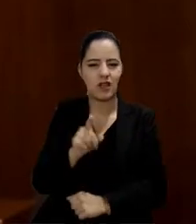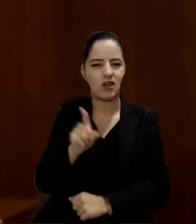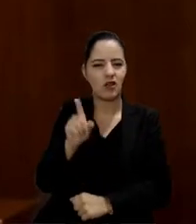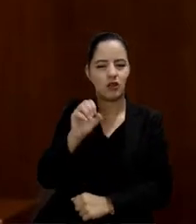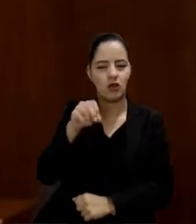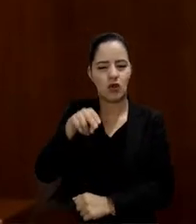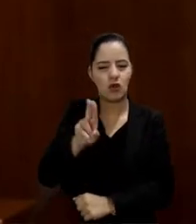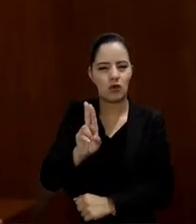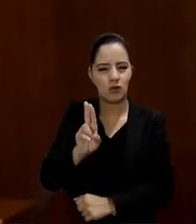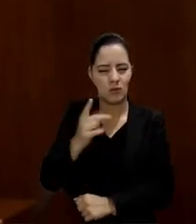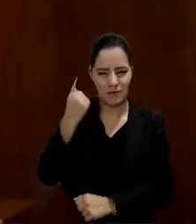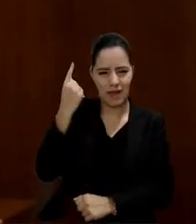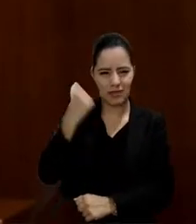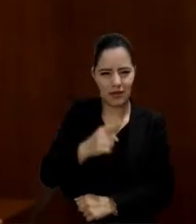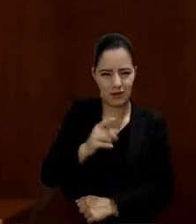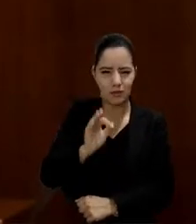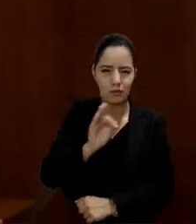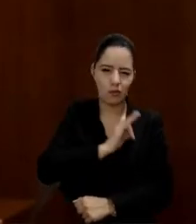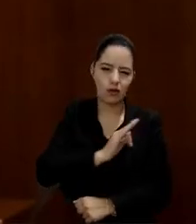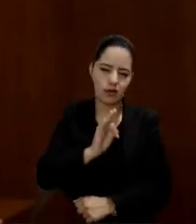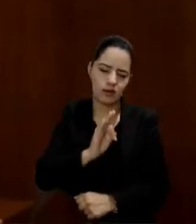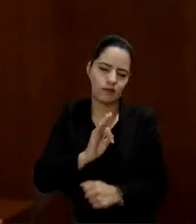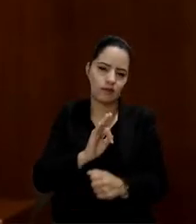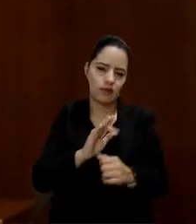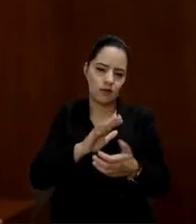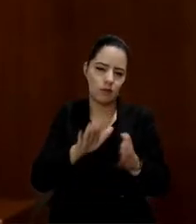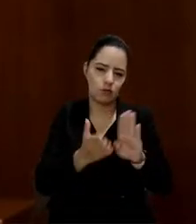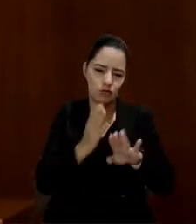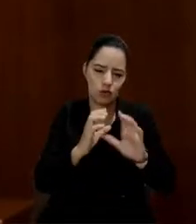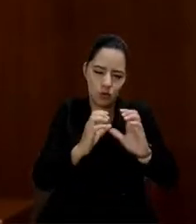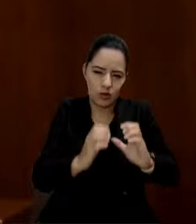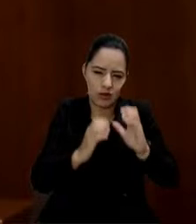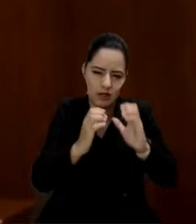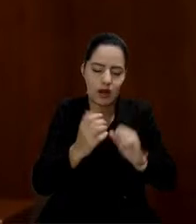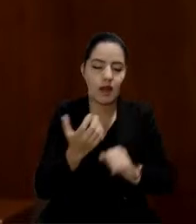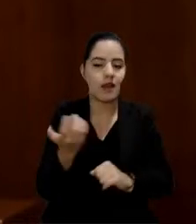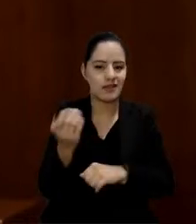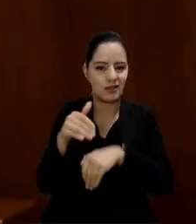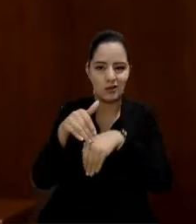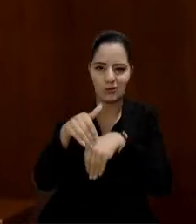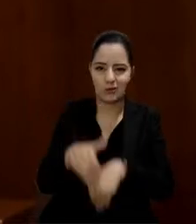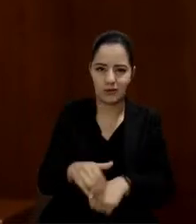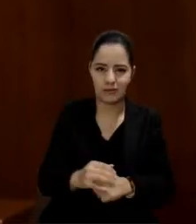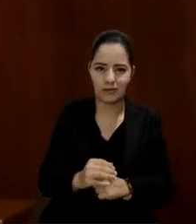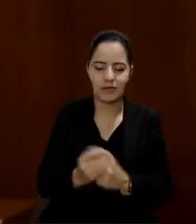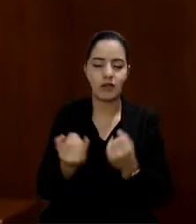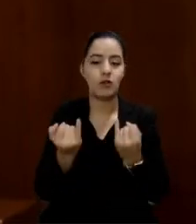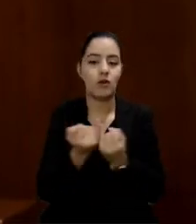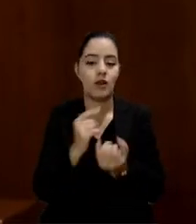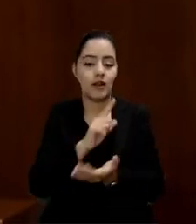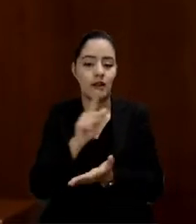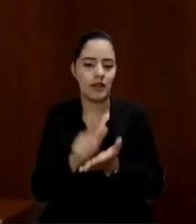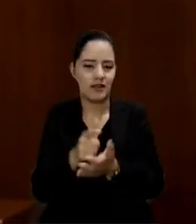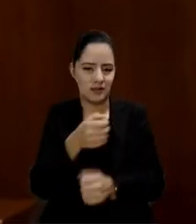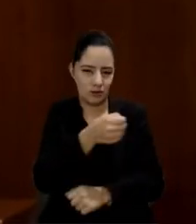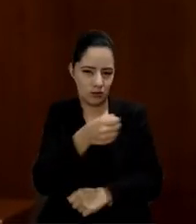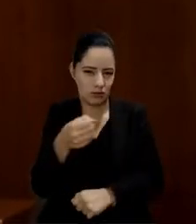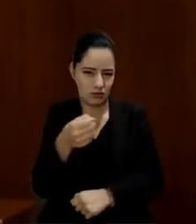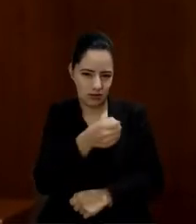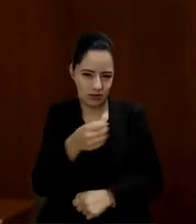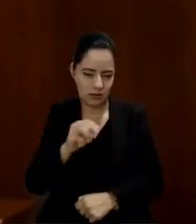desde los municipios, al ser instituciones más cercanas al ciudadano, proponemos establecer en la Ley Orgánica Municipal que